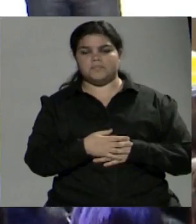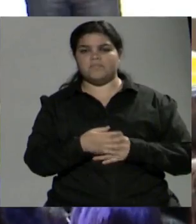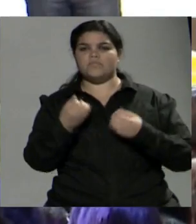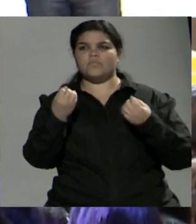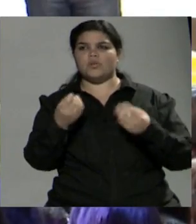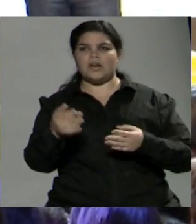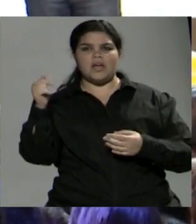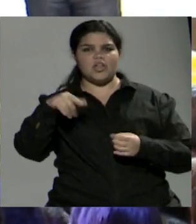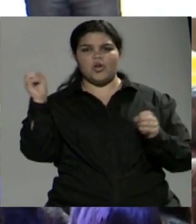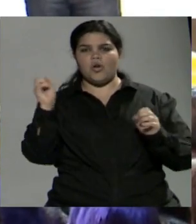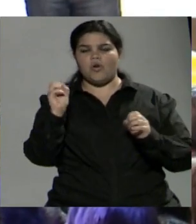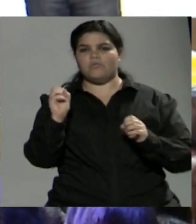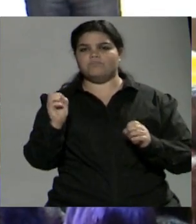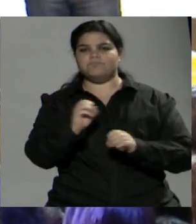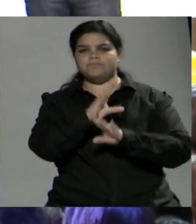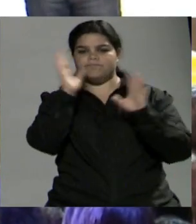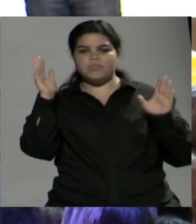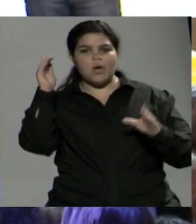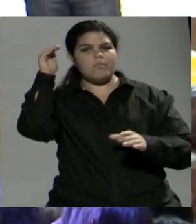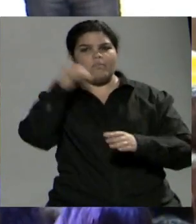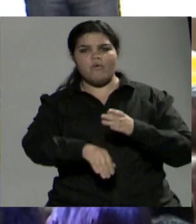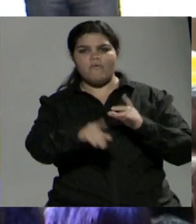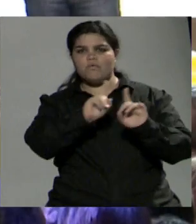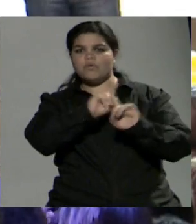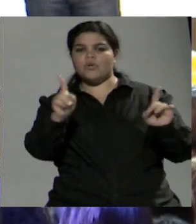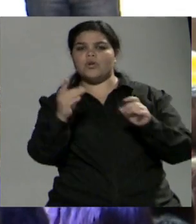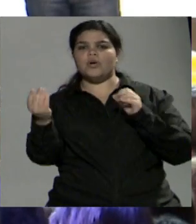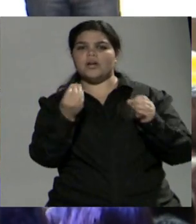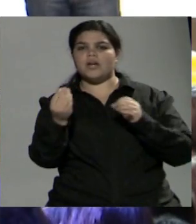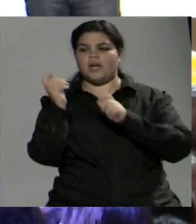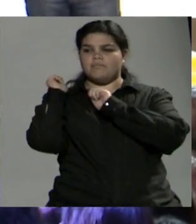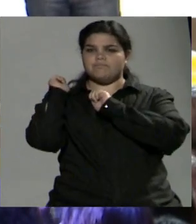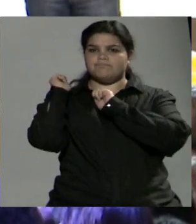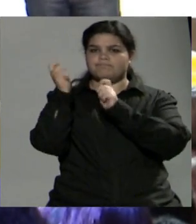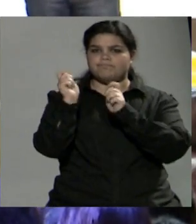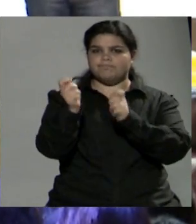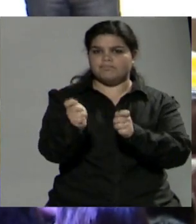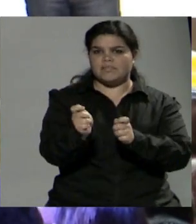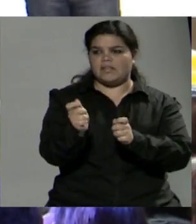esclarecí o profundicé la descripción de la herencia que recibimos.